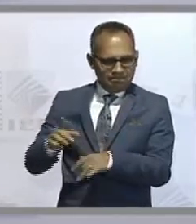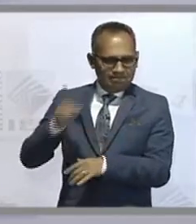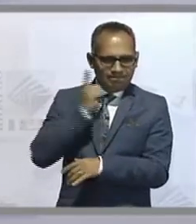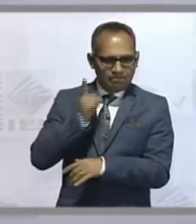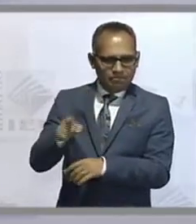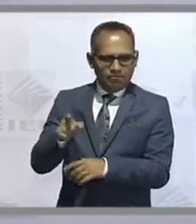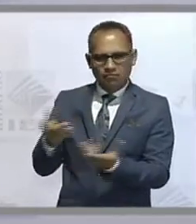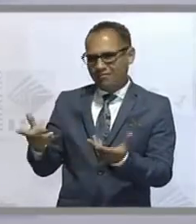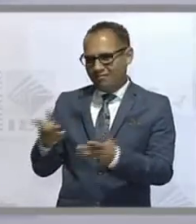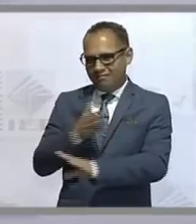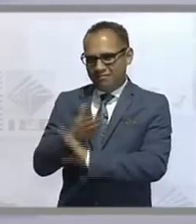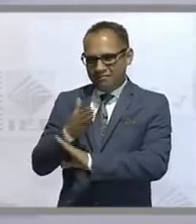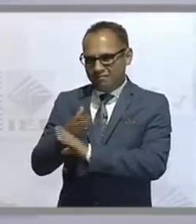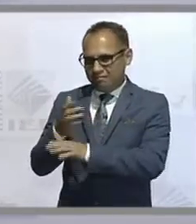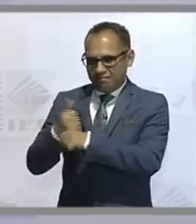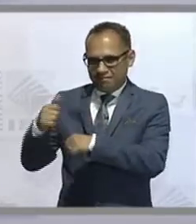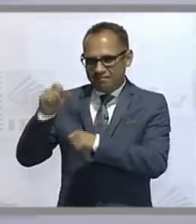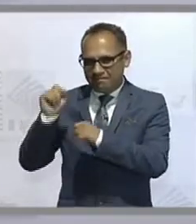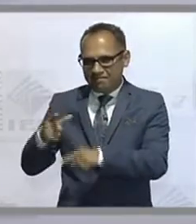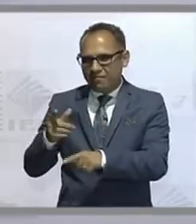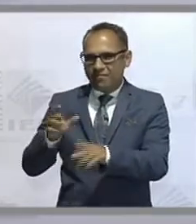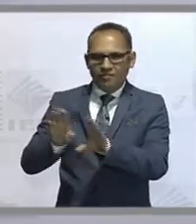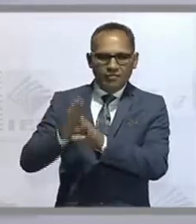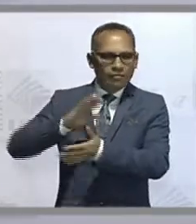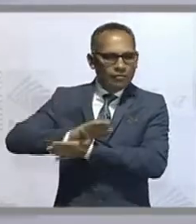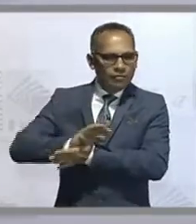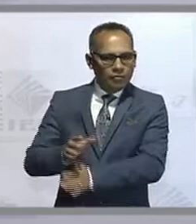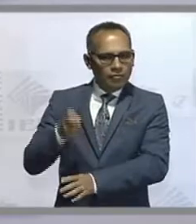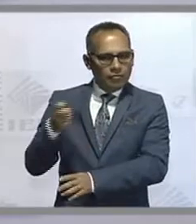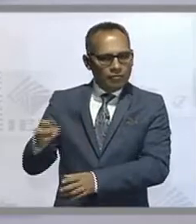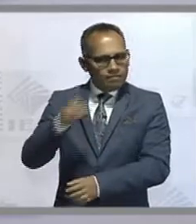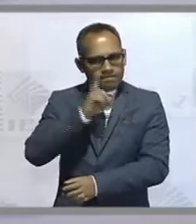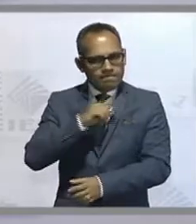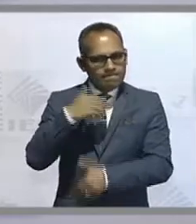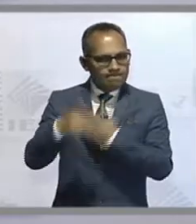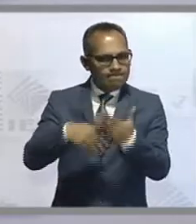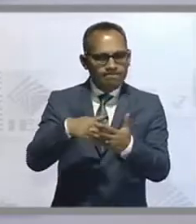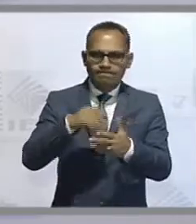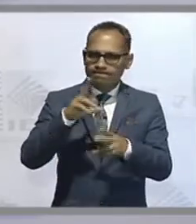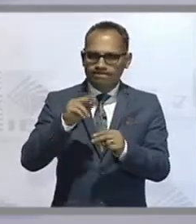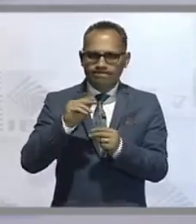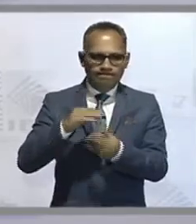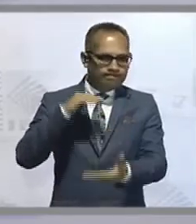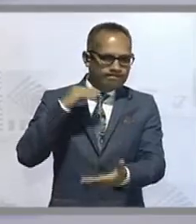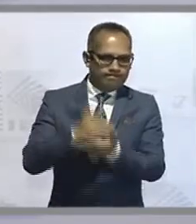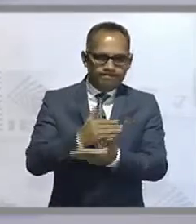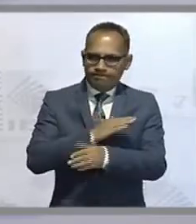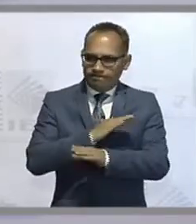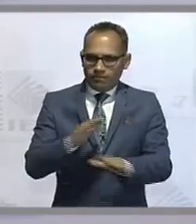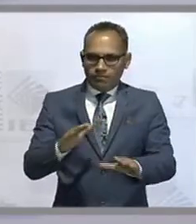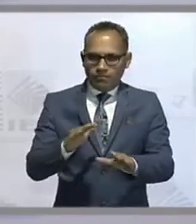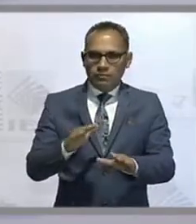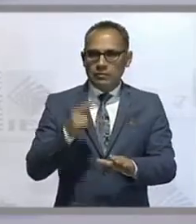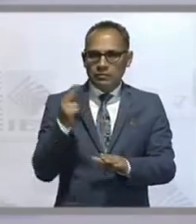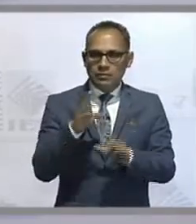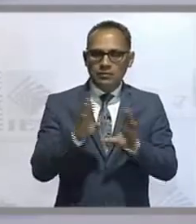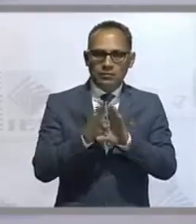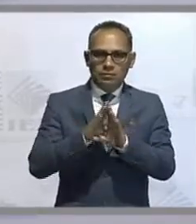las mujeres ya no seamos víctimas de la violencia institucional ni de la violencia política